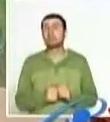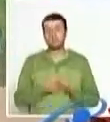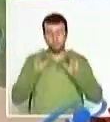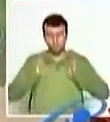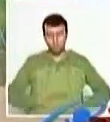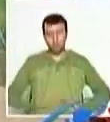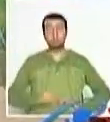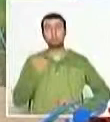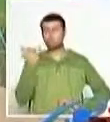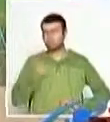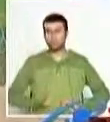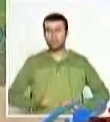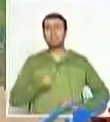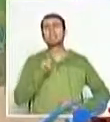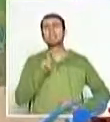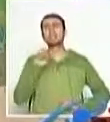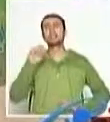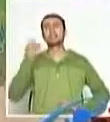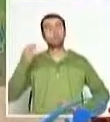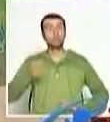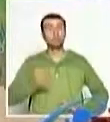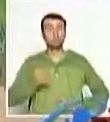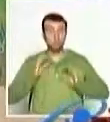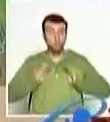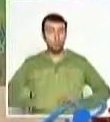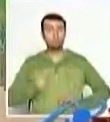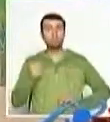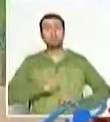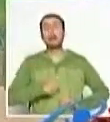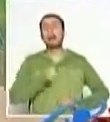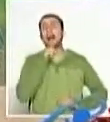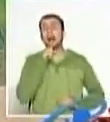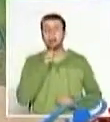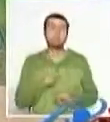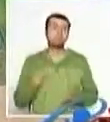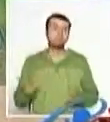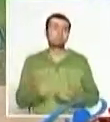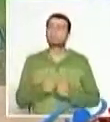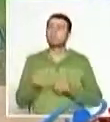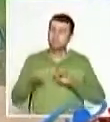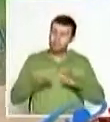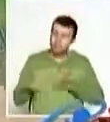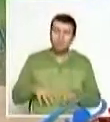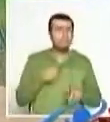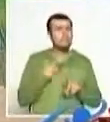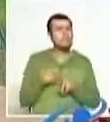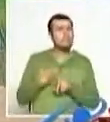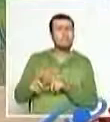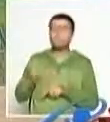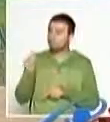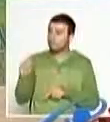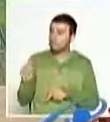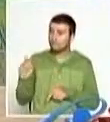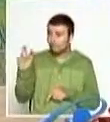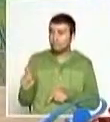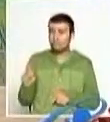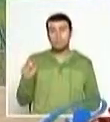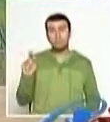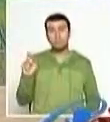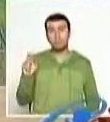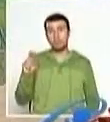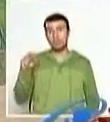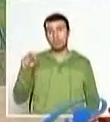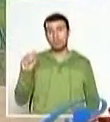limpia. Entonces, hablemos un poco de la parte, además de los medicamentos, como decía el doctor José Fernando, de